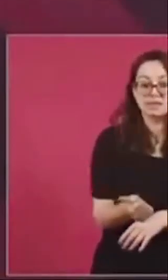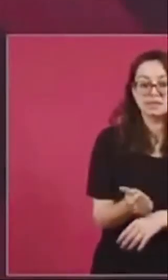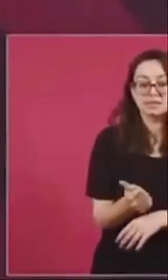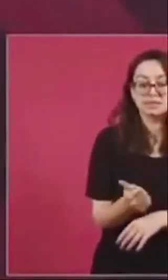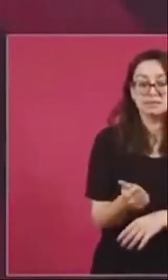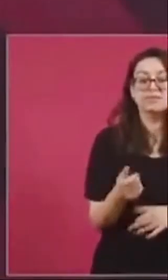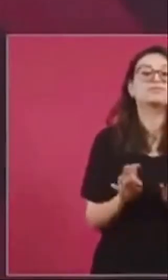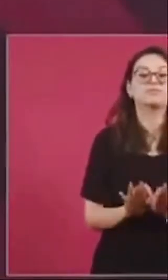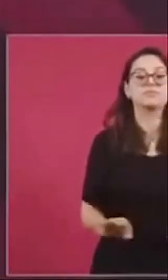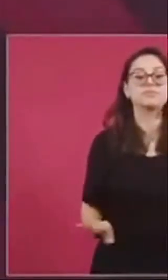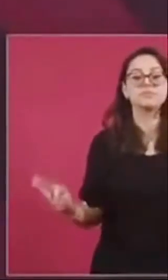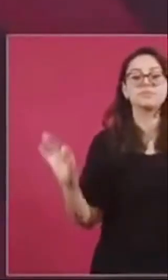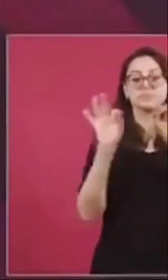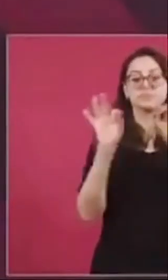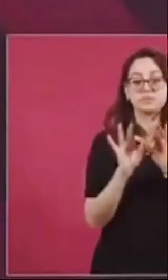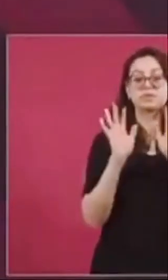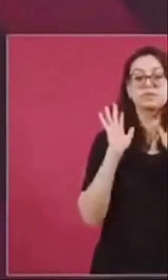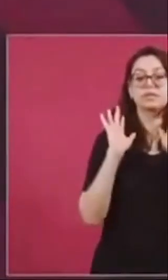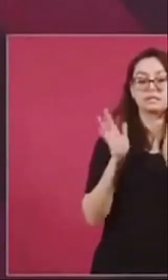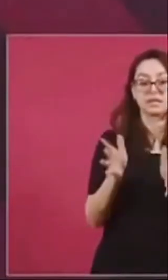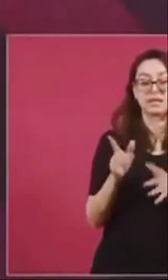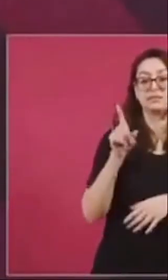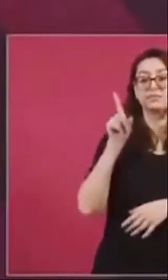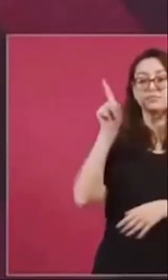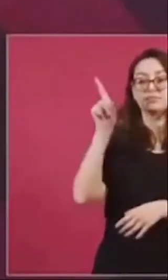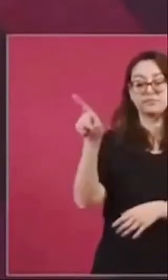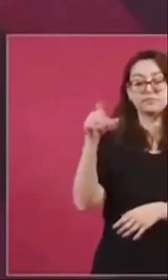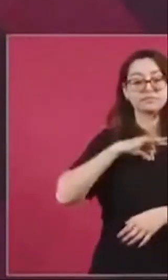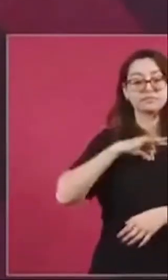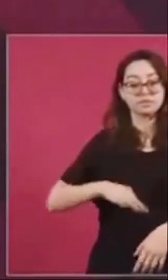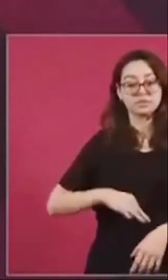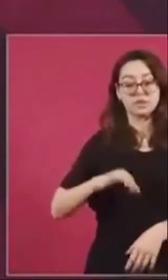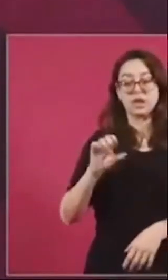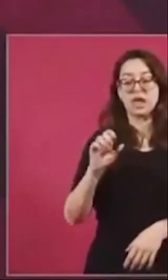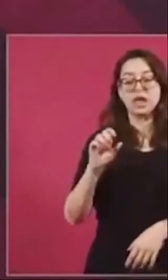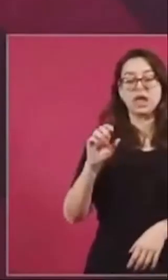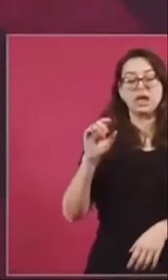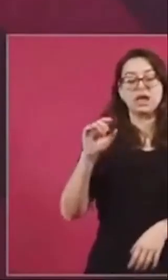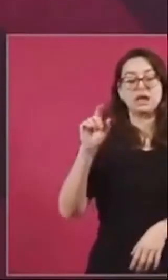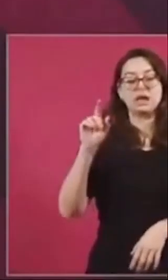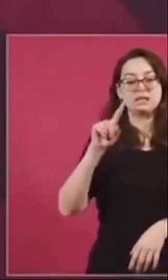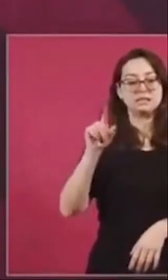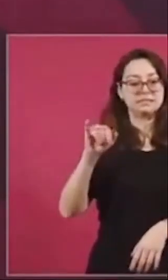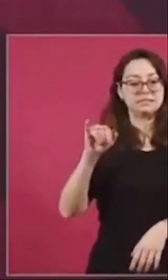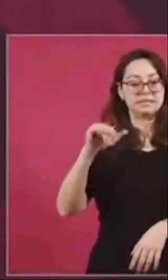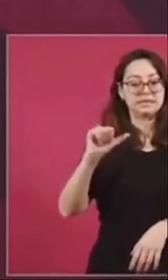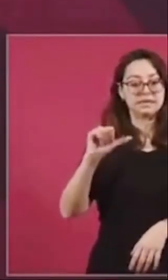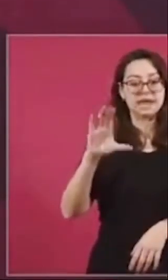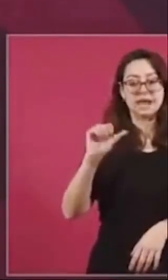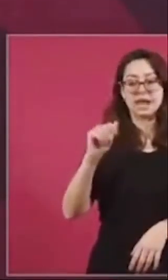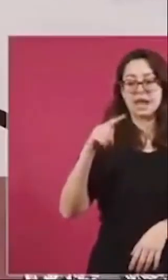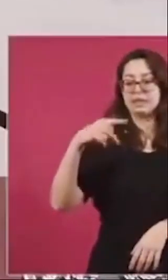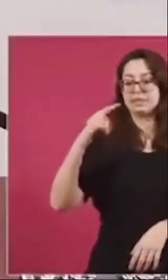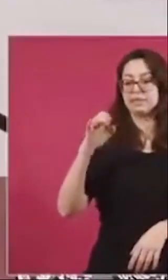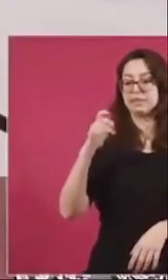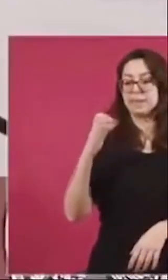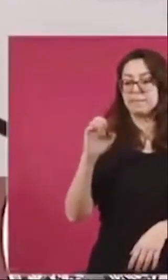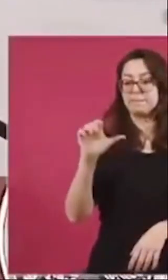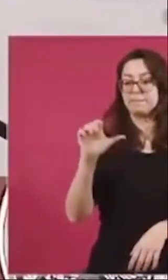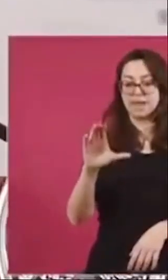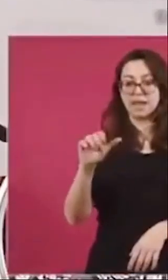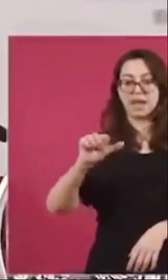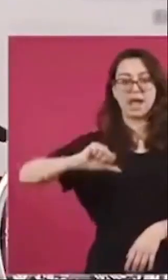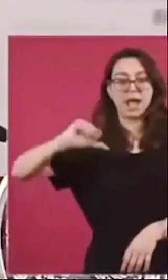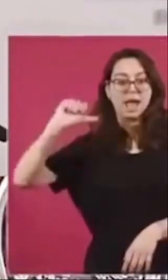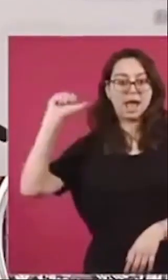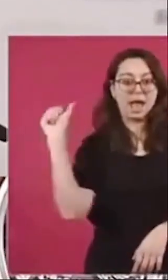del bienestar, a lo mejor llegaron a Sonora también. Estos eventos donde reúne a miles de personas, se habla de los programas sociales